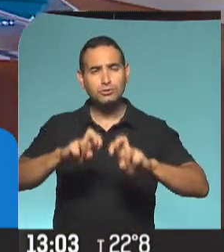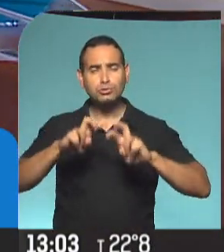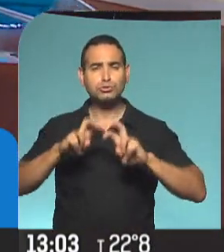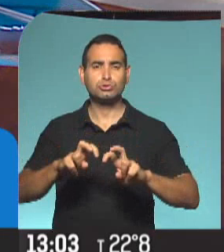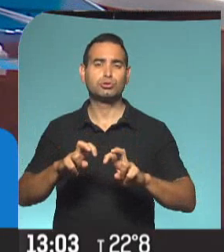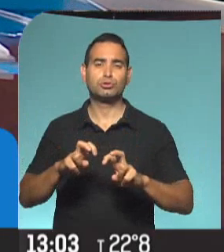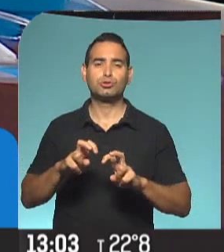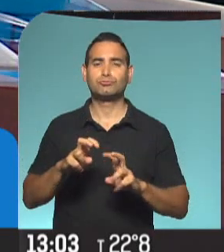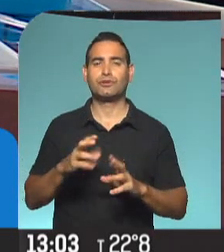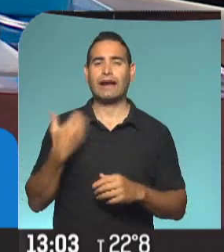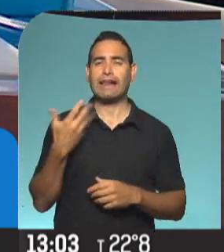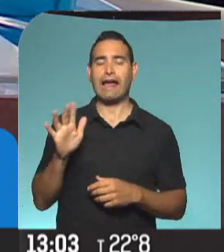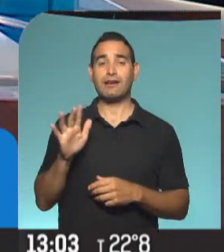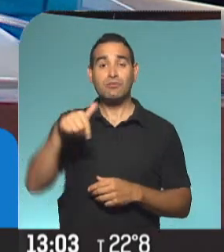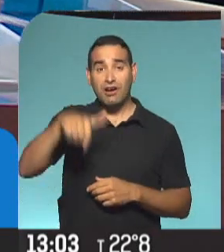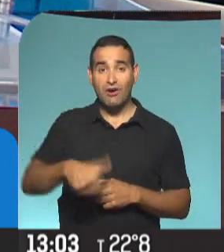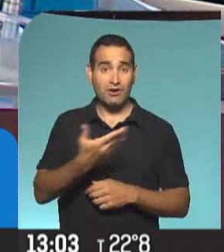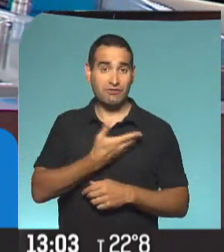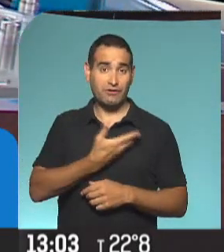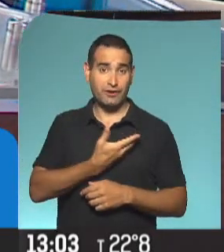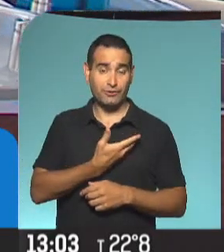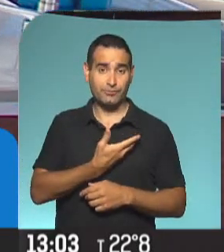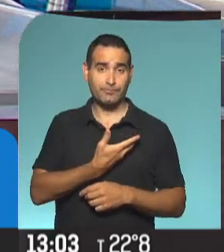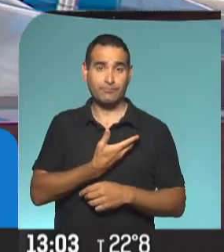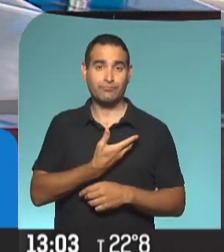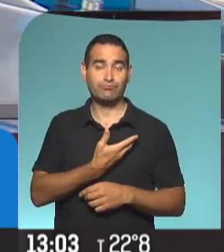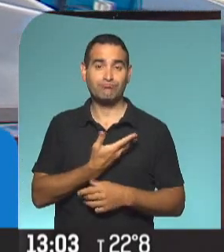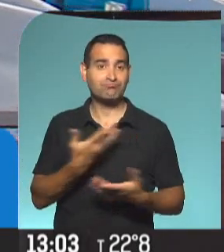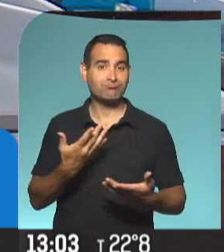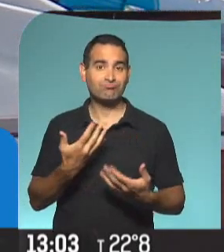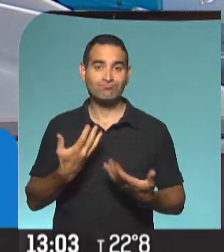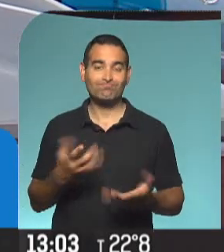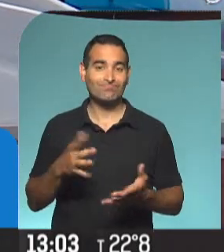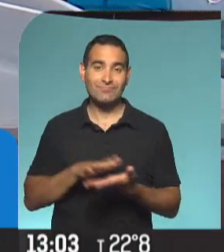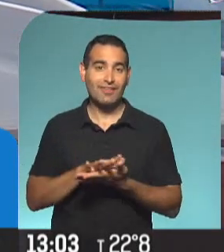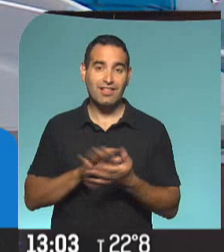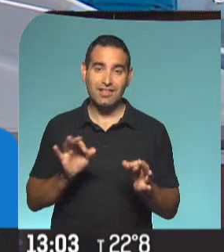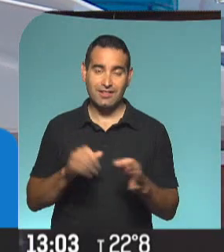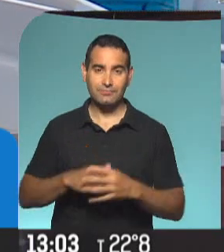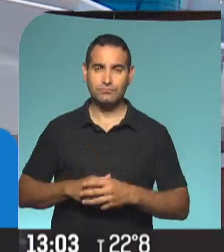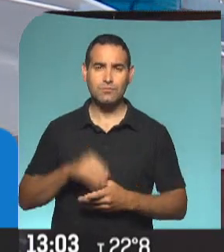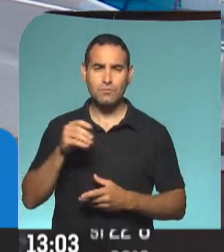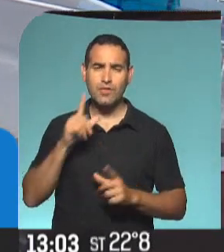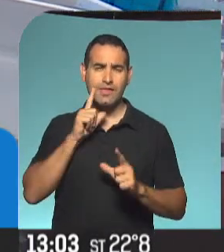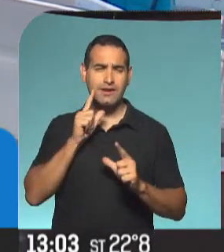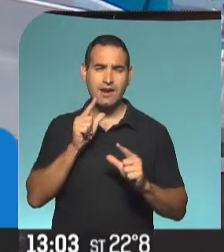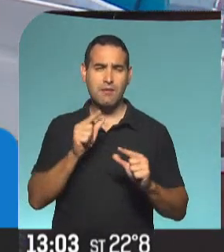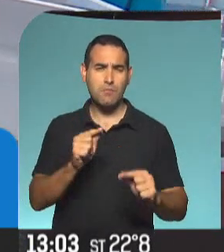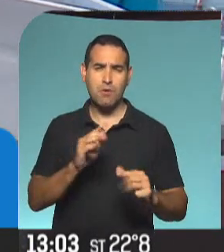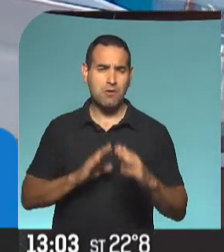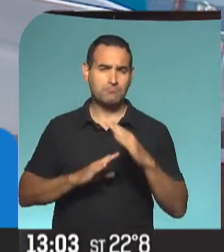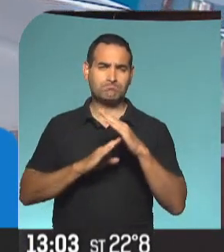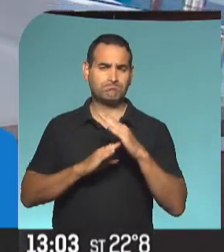tiene que ver con el expediente y hoy a febrero, mitad de febrero, todavía seguimos sin nada. El reclamo principal, o